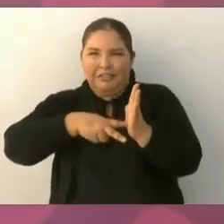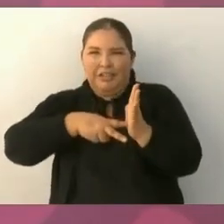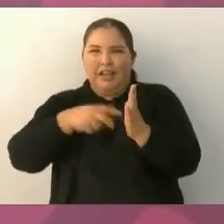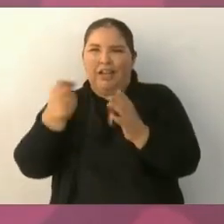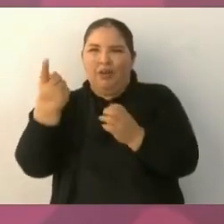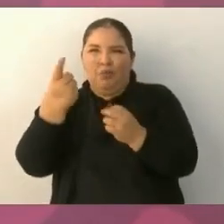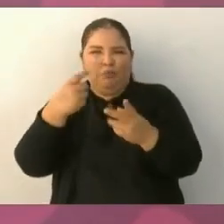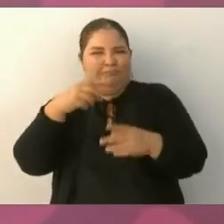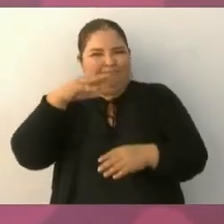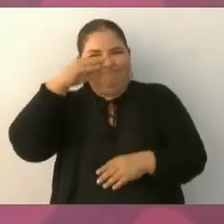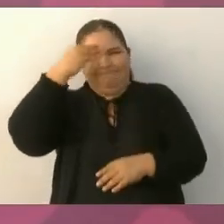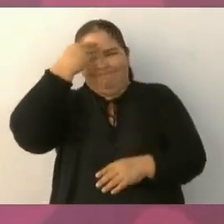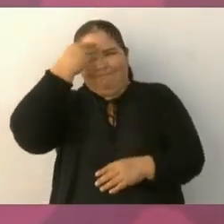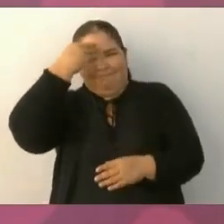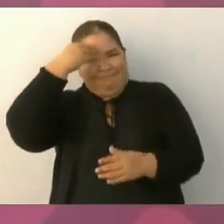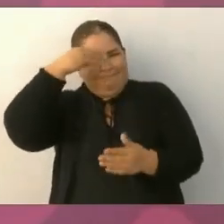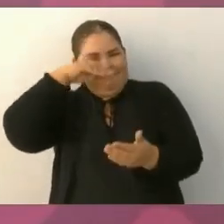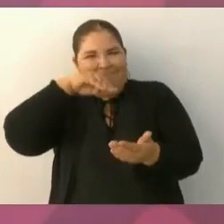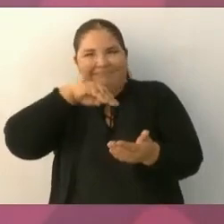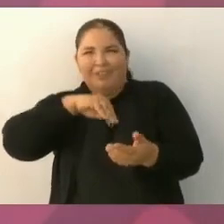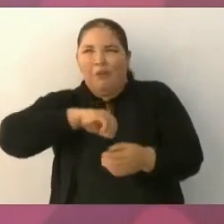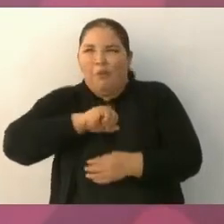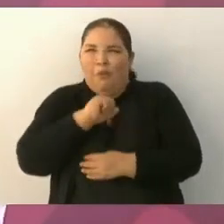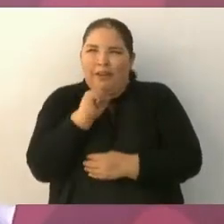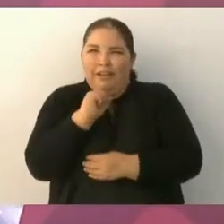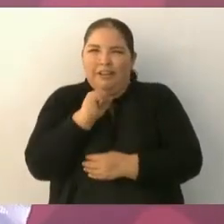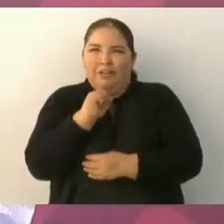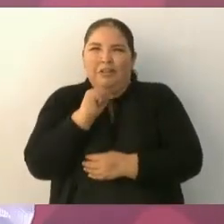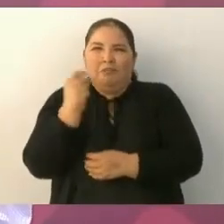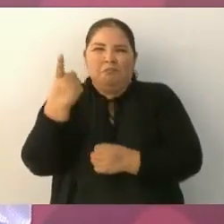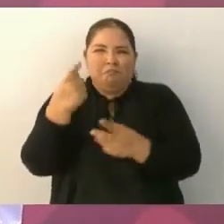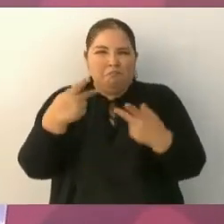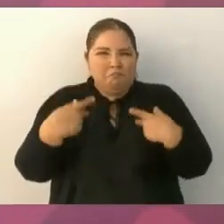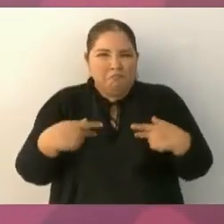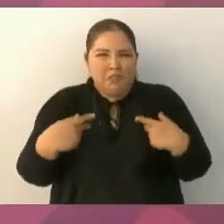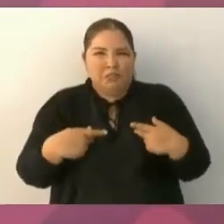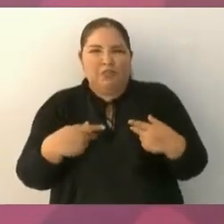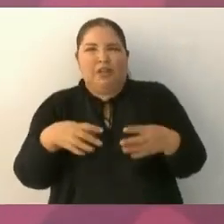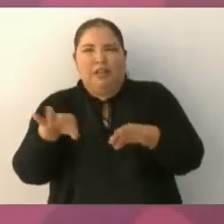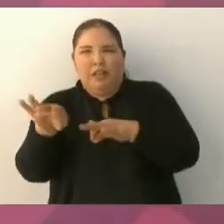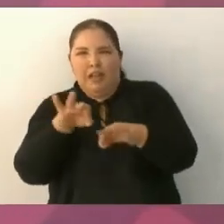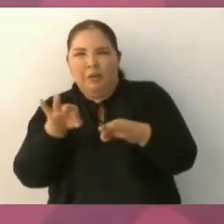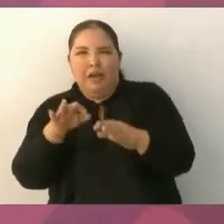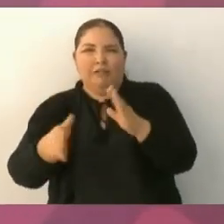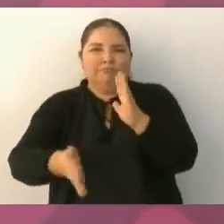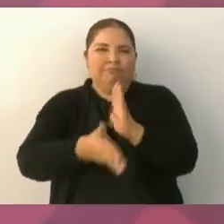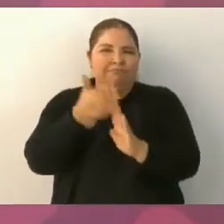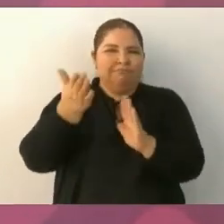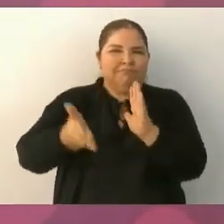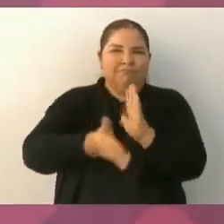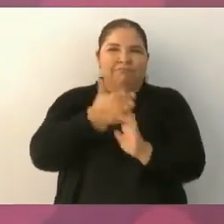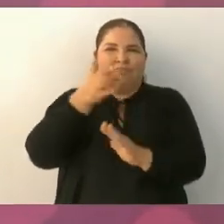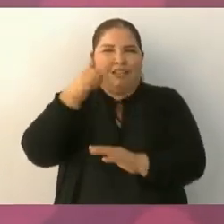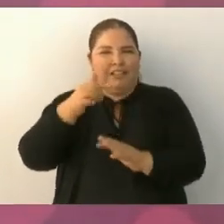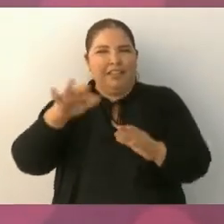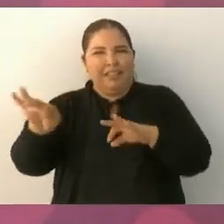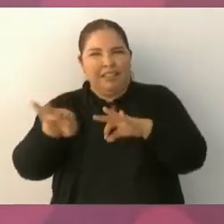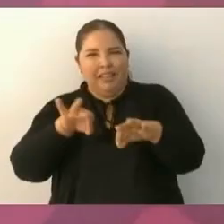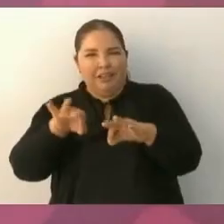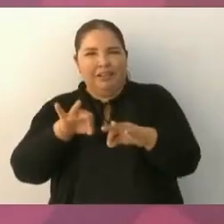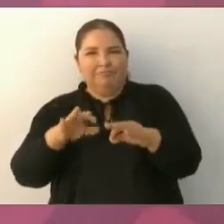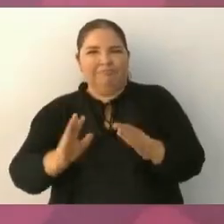pero en general de todos los profesionistas, técnicos, administrativos y obreros que han participado en esta gran